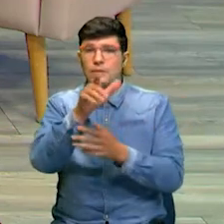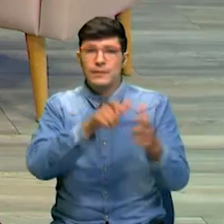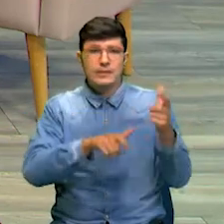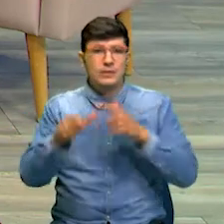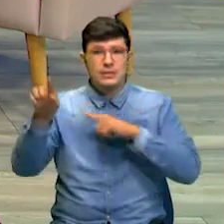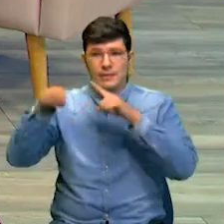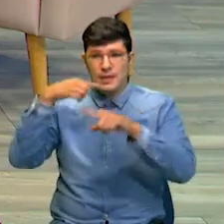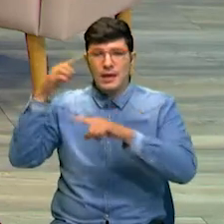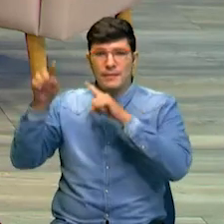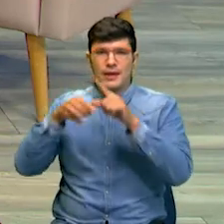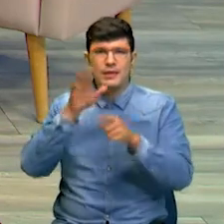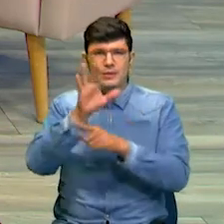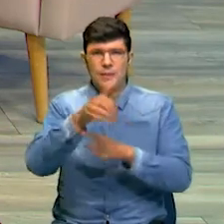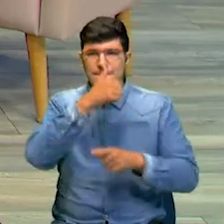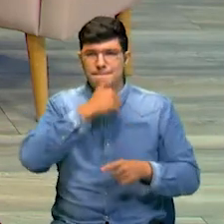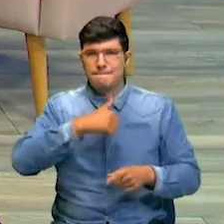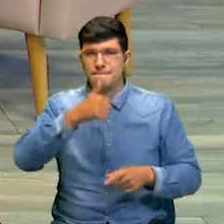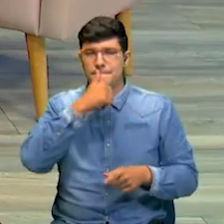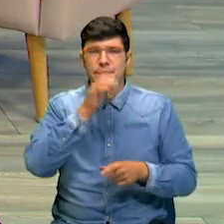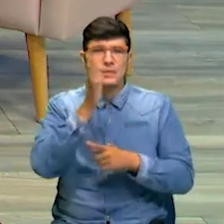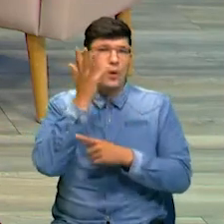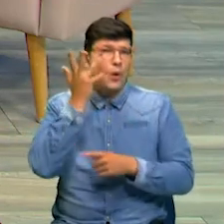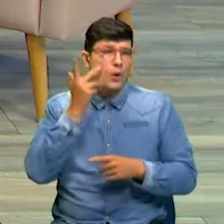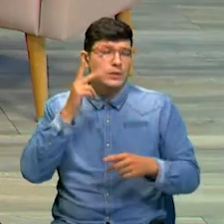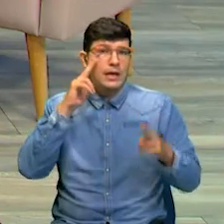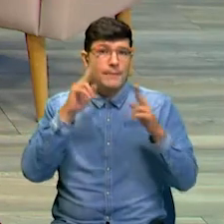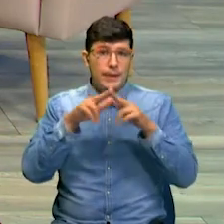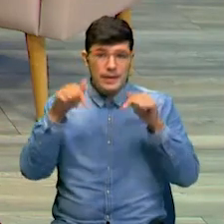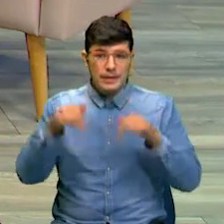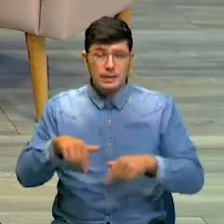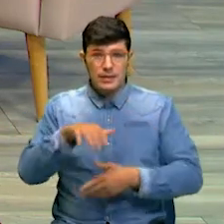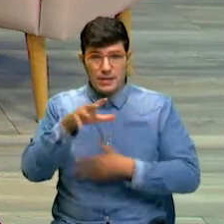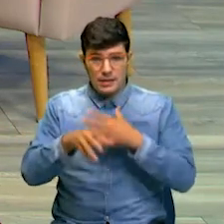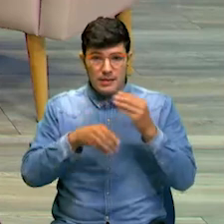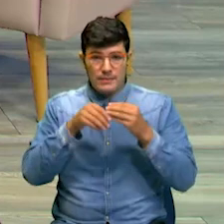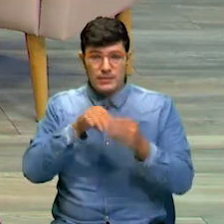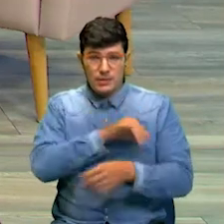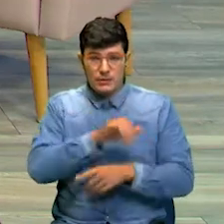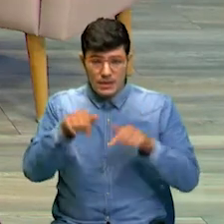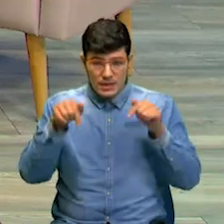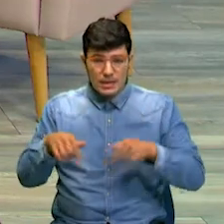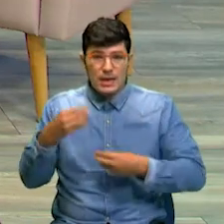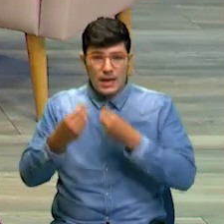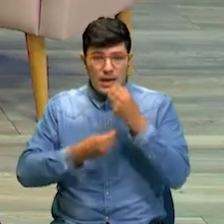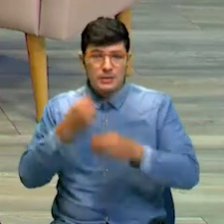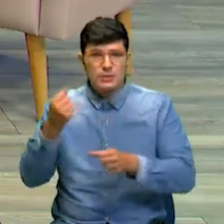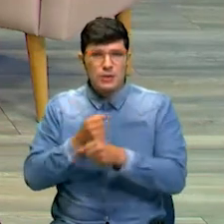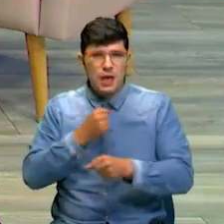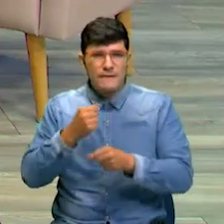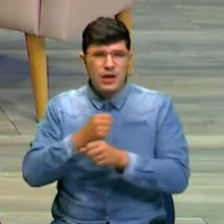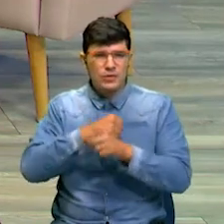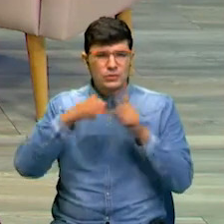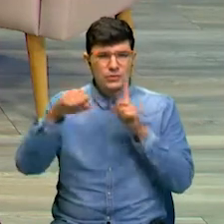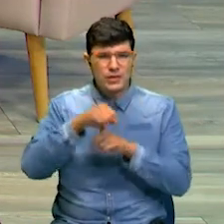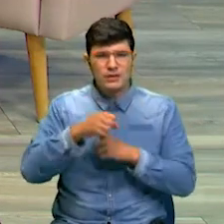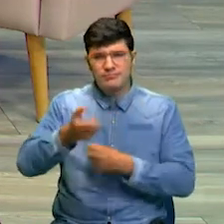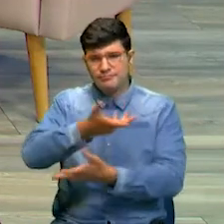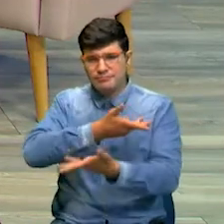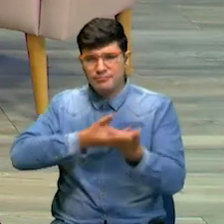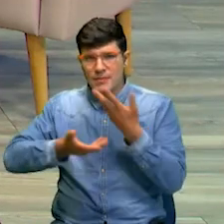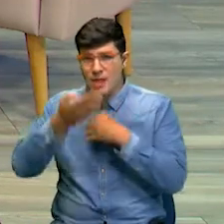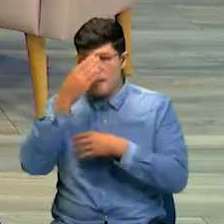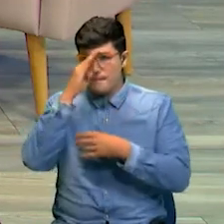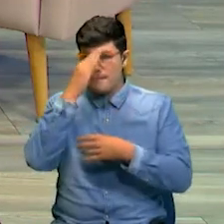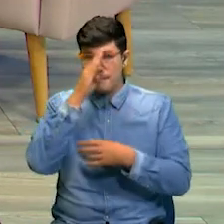tienen la paciencia, que día a día nos sintonizan y pues que al igual que nosotros hacen esta labor social de generar estas inquietudes para que